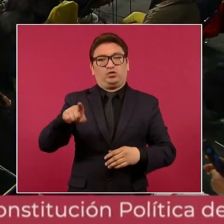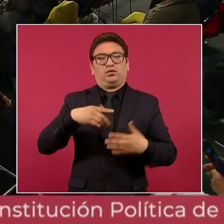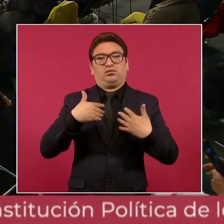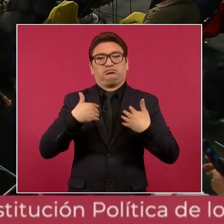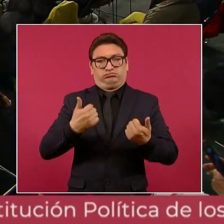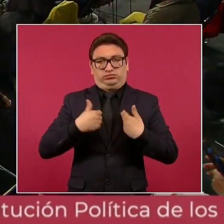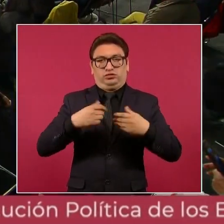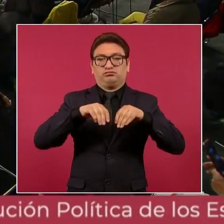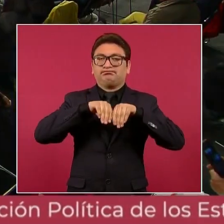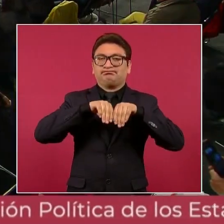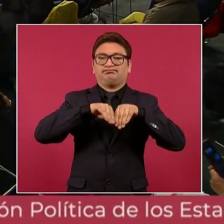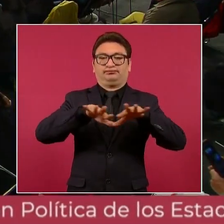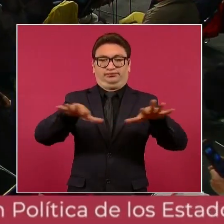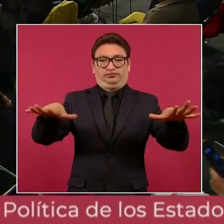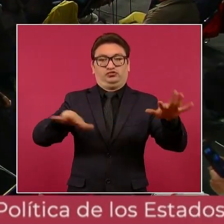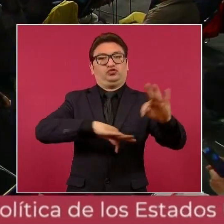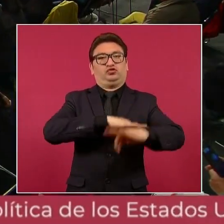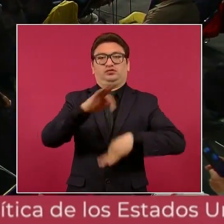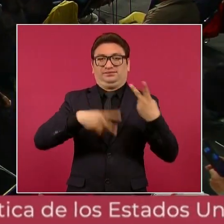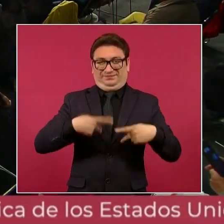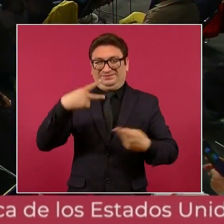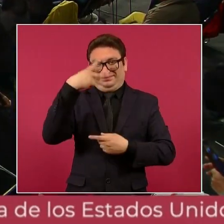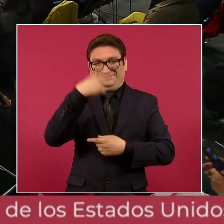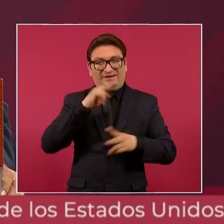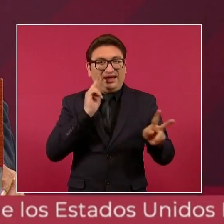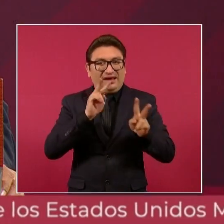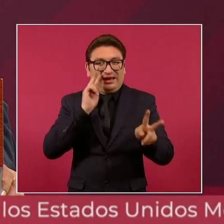a todos los mexicanos.